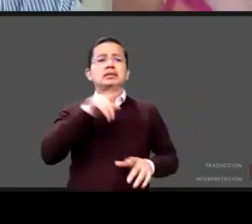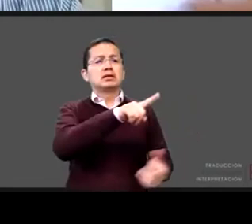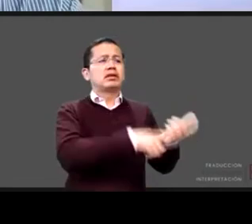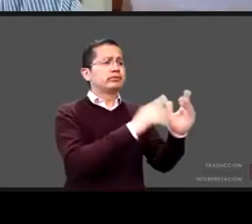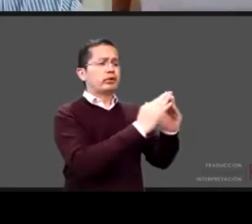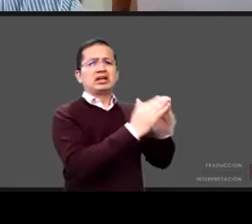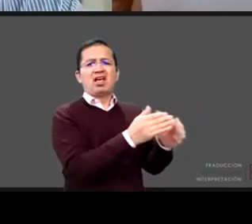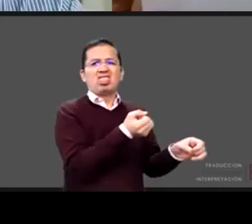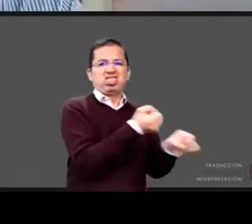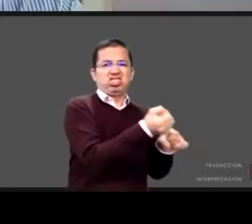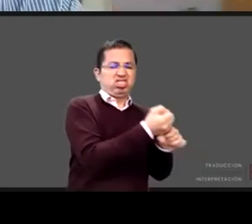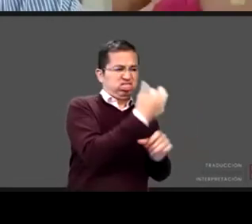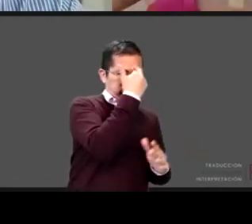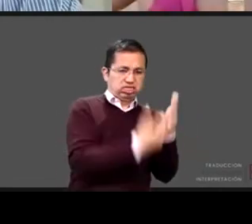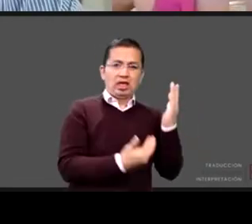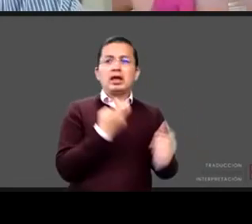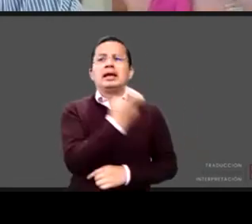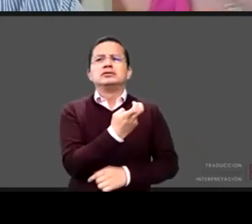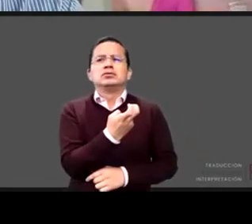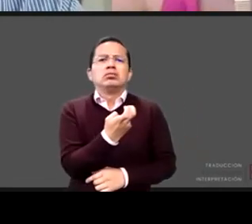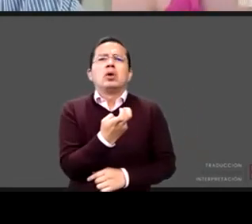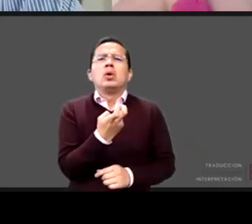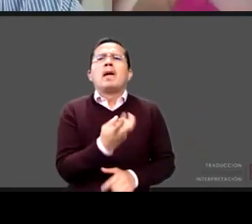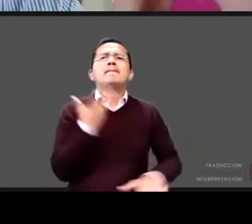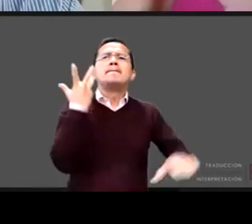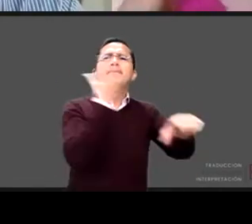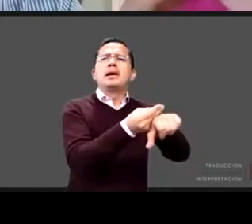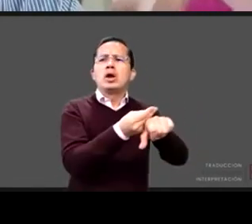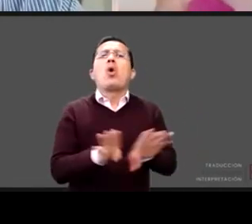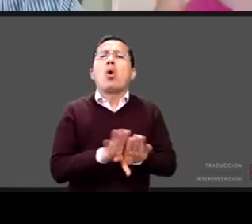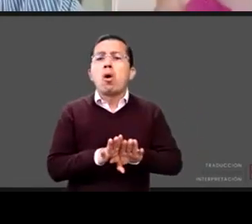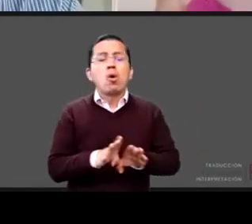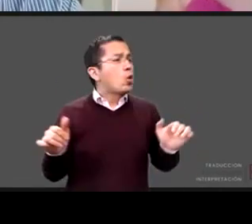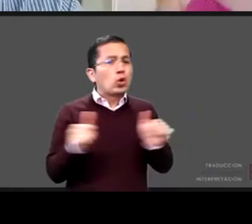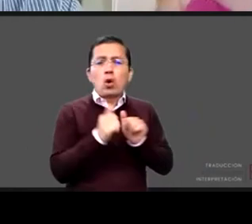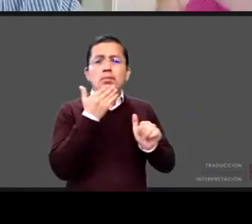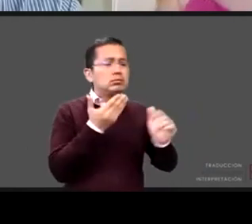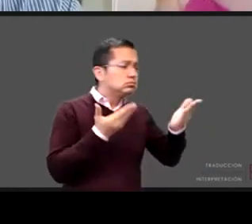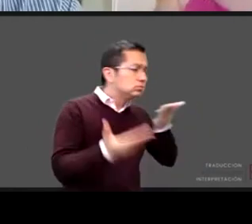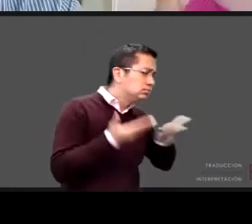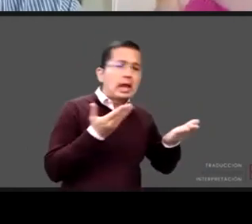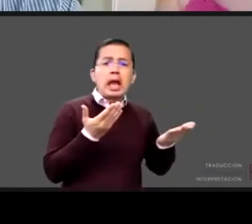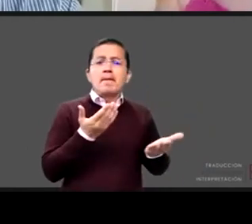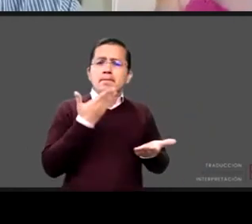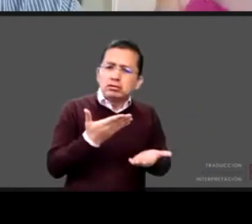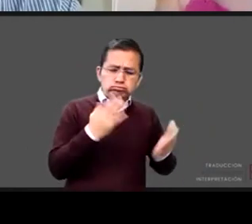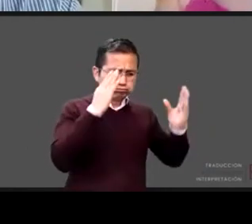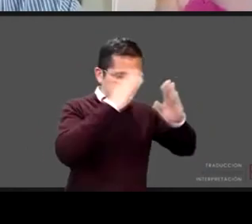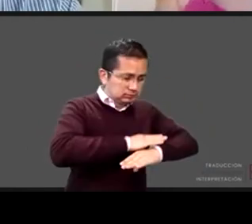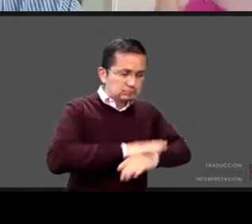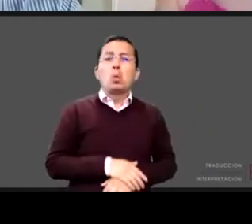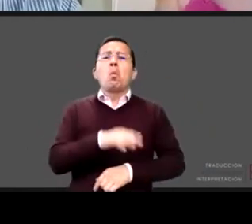resueltas de una manera amigable. Eso significa que puede intervenir el DIF o puede intervenir la Procuraduría de